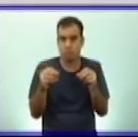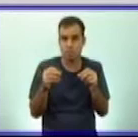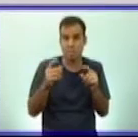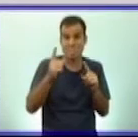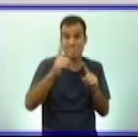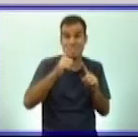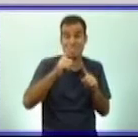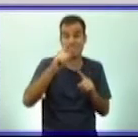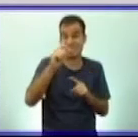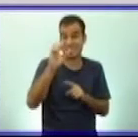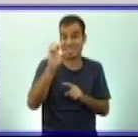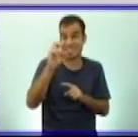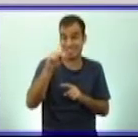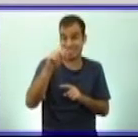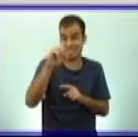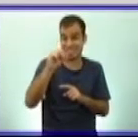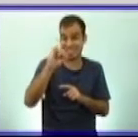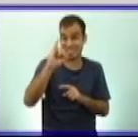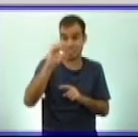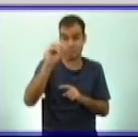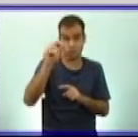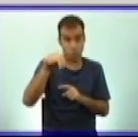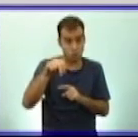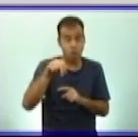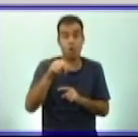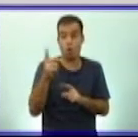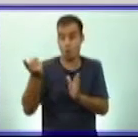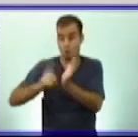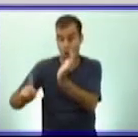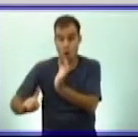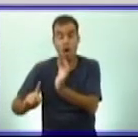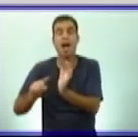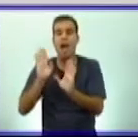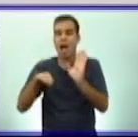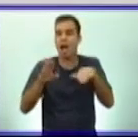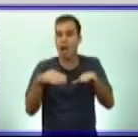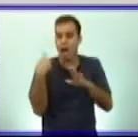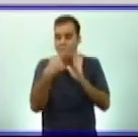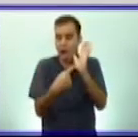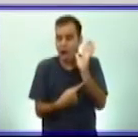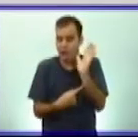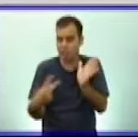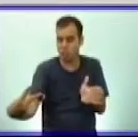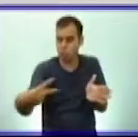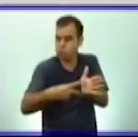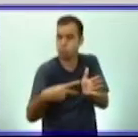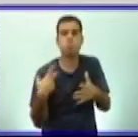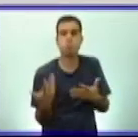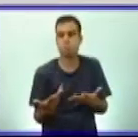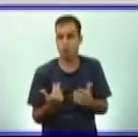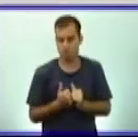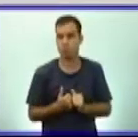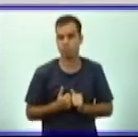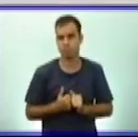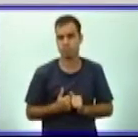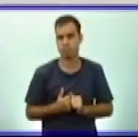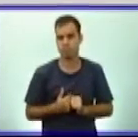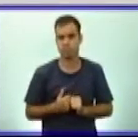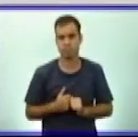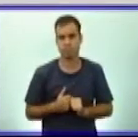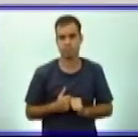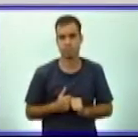responden a las características del generador. No son aquellas que quedan determinadas por la inductancia y la capacidad del